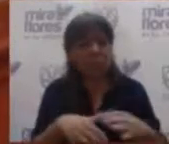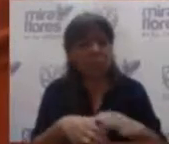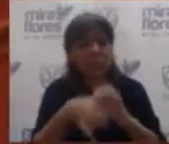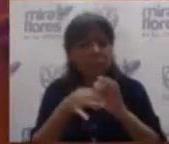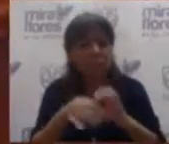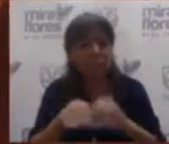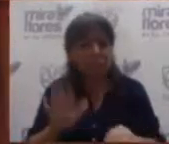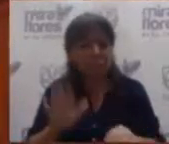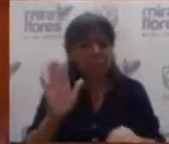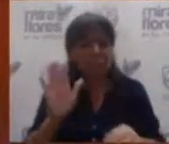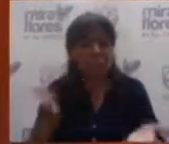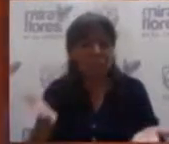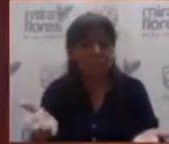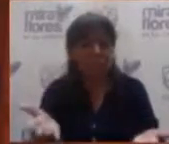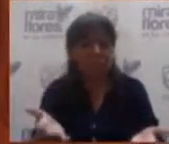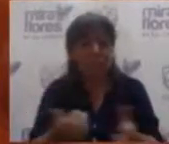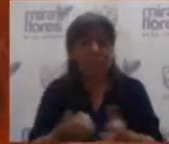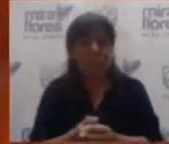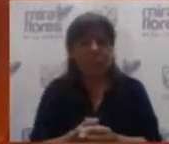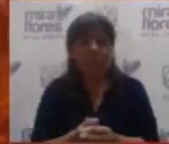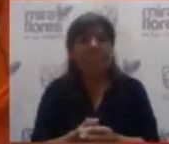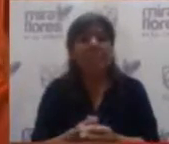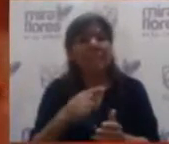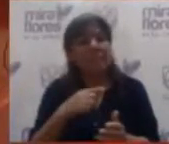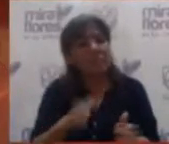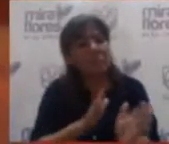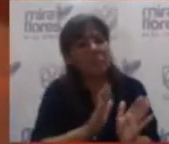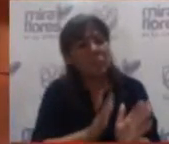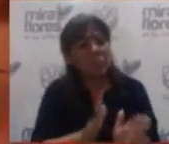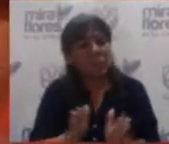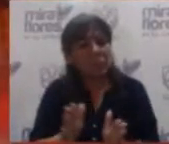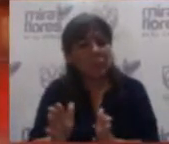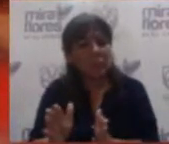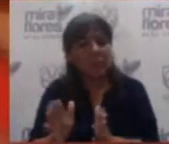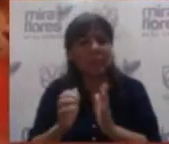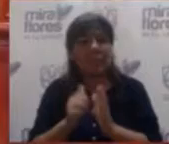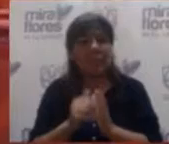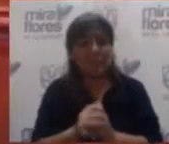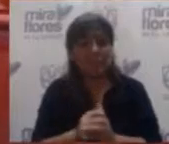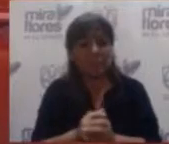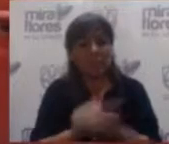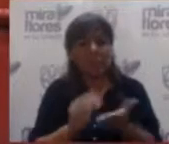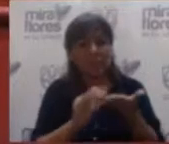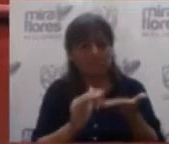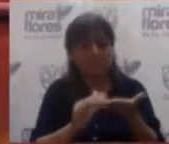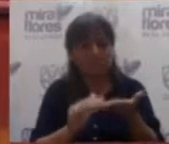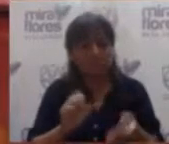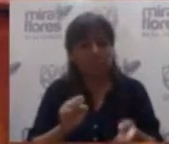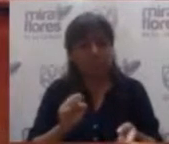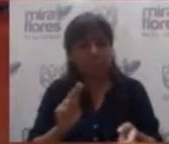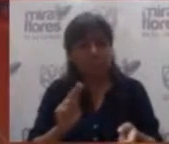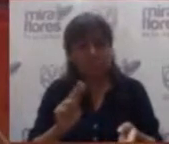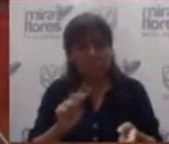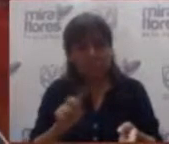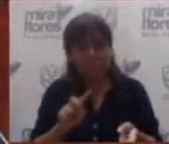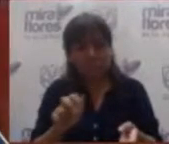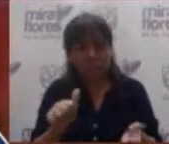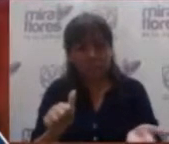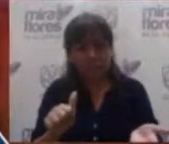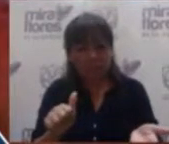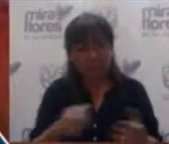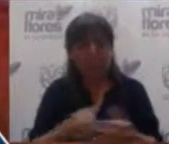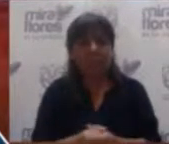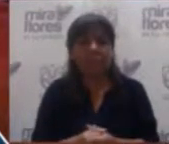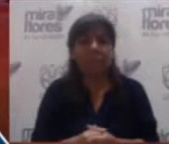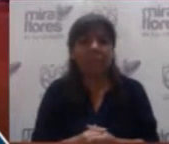actas, vamos a empezar. Señor, pero se ha ordenado, pues. Perdón, señor Sousa, un momentito. Le pido que por hermenéutica,